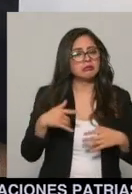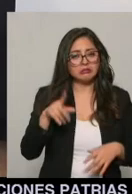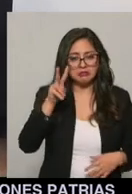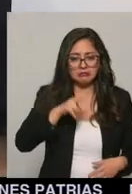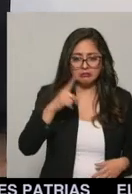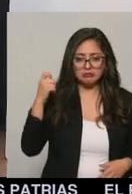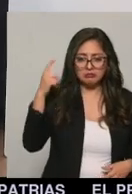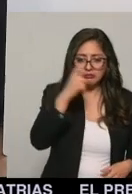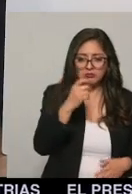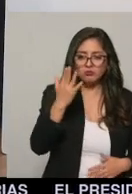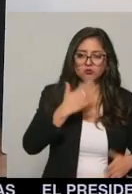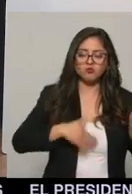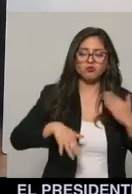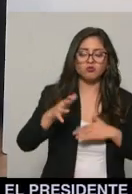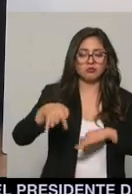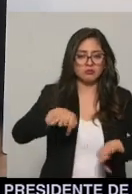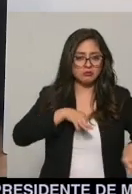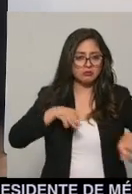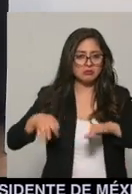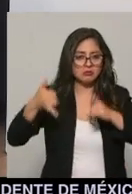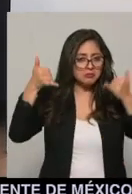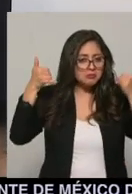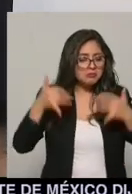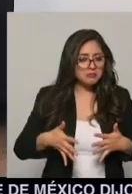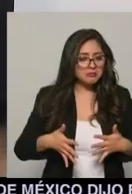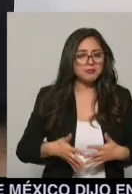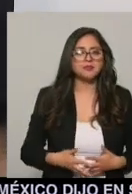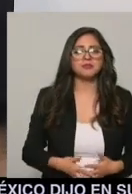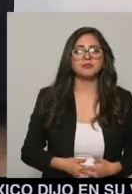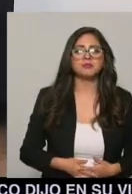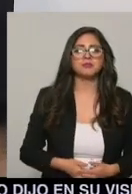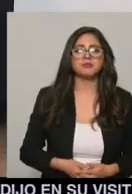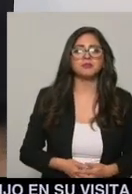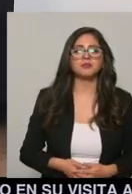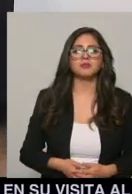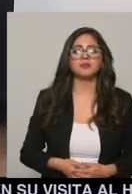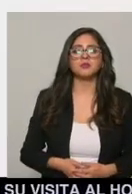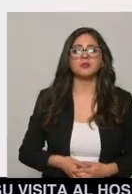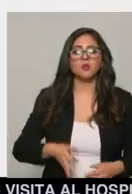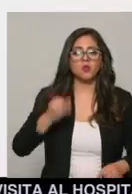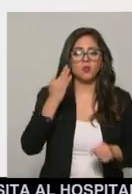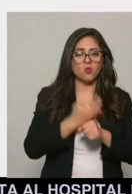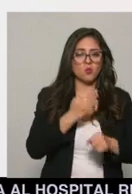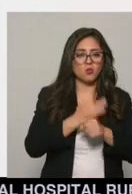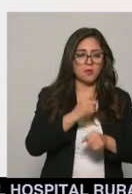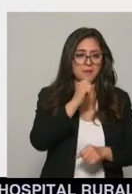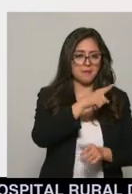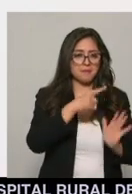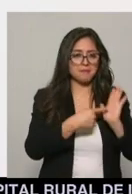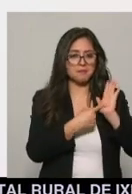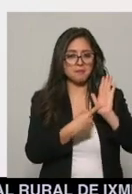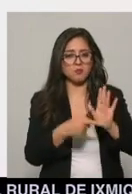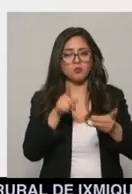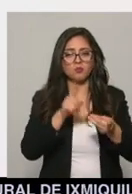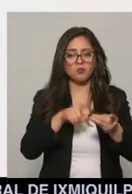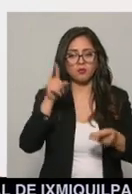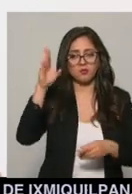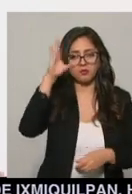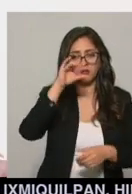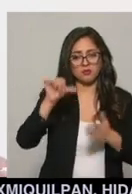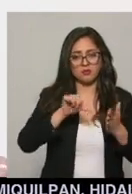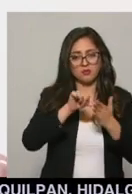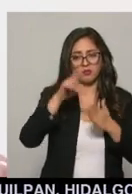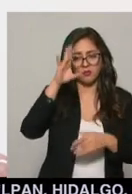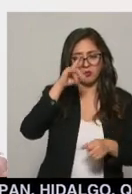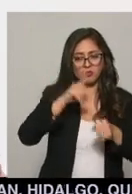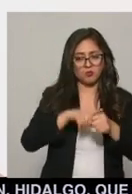porque sí es mucho trabajo. Ahorita esta muestra ya se expuso en el Centro Cultural Universitario y